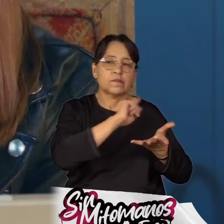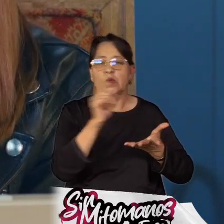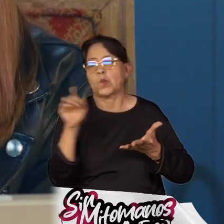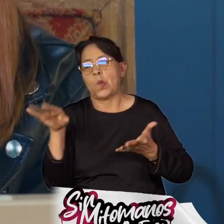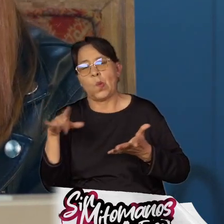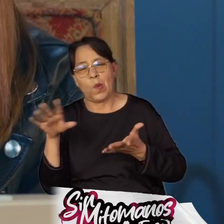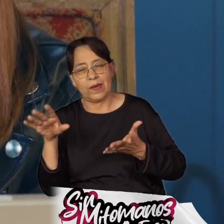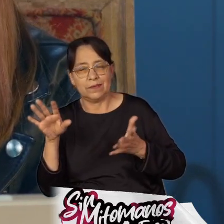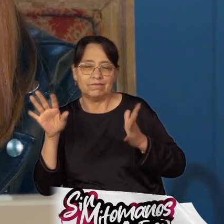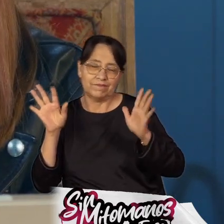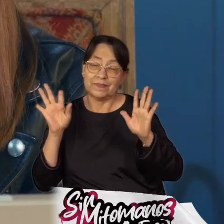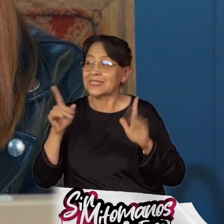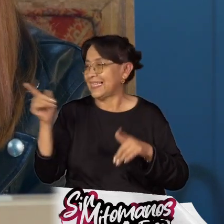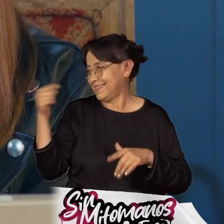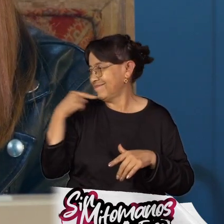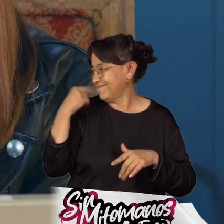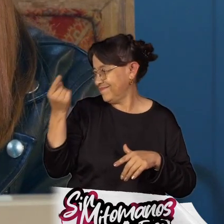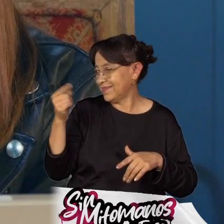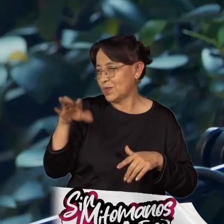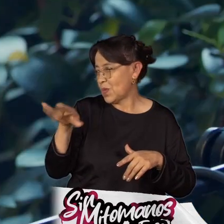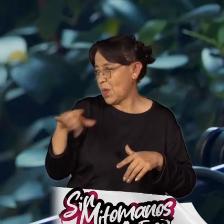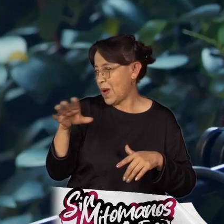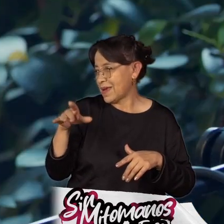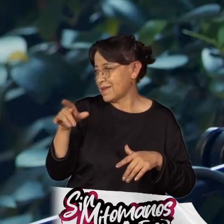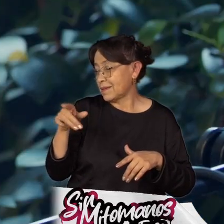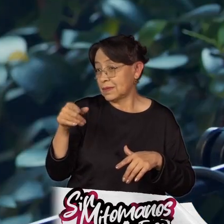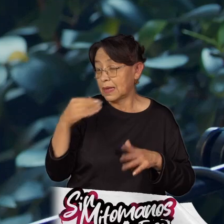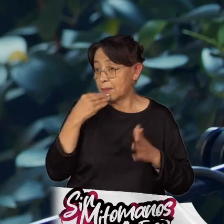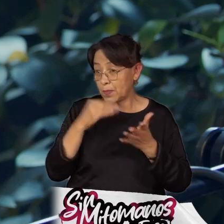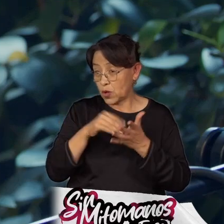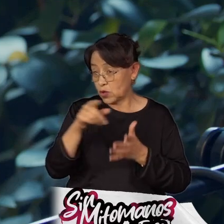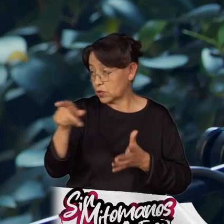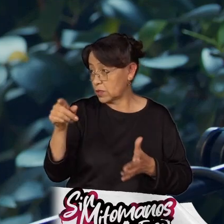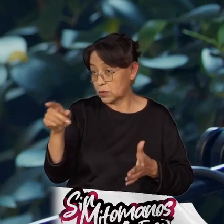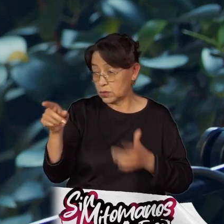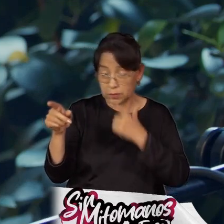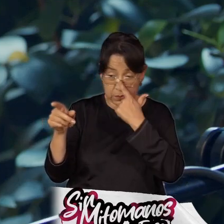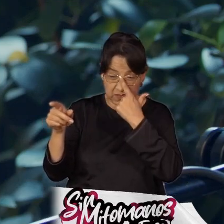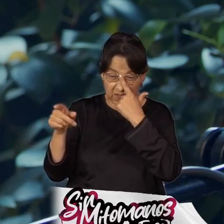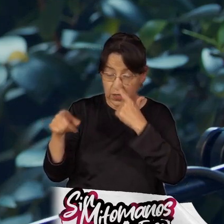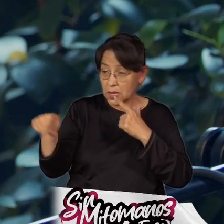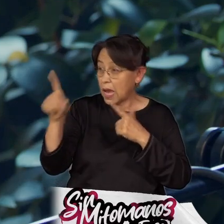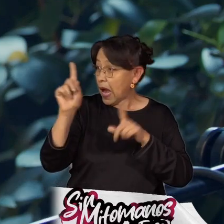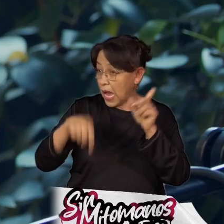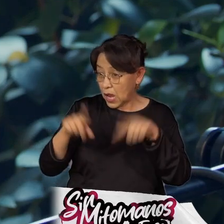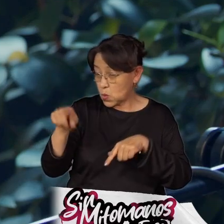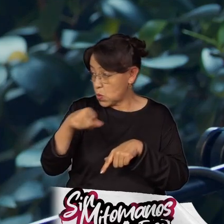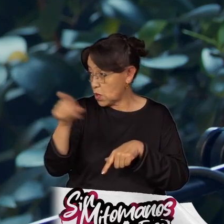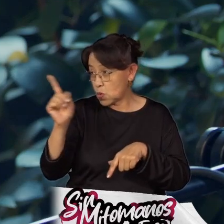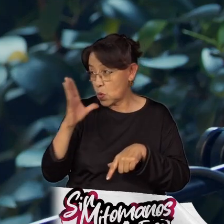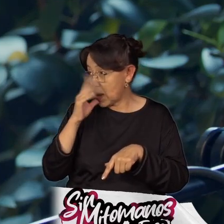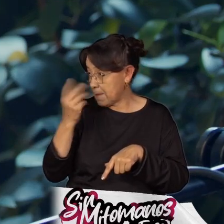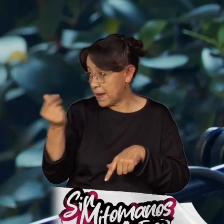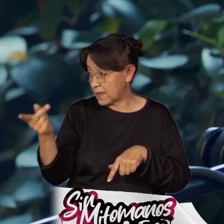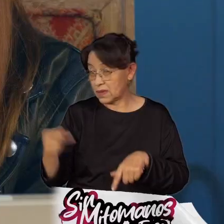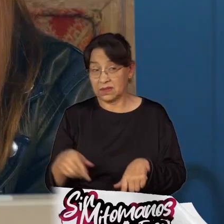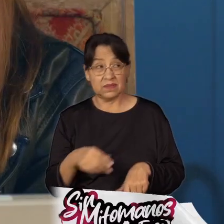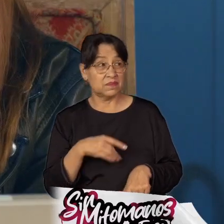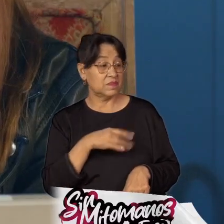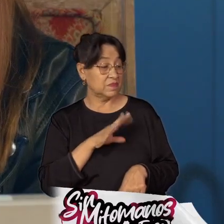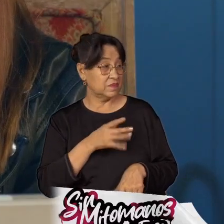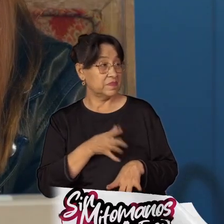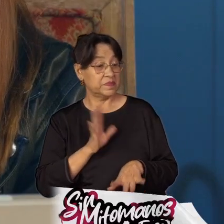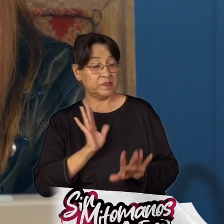hacia los que no tienen. Y curiosamente hasta los que no tienen son muy clasistas. Demasiado. Muchas veces, más que incluso los que tienen. Demasiado.